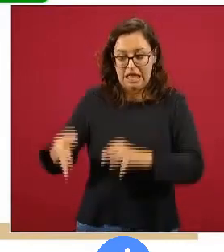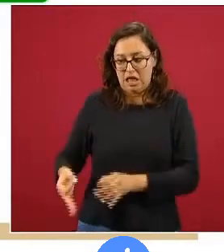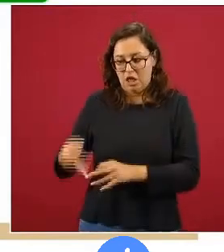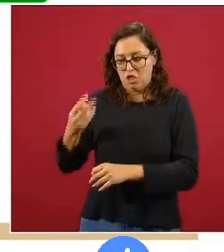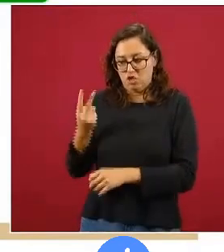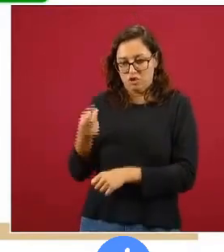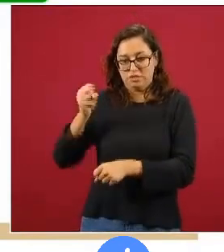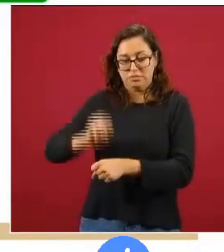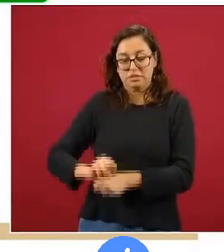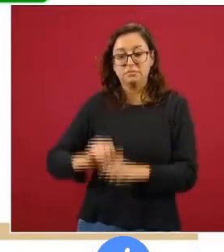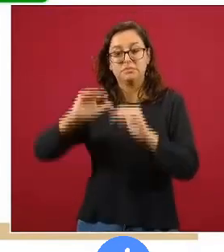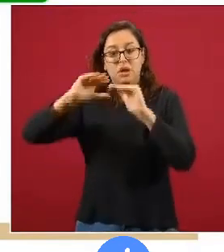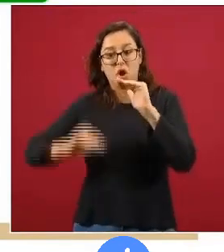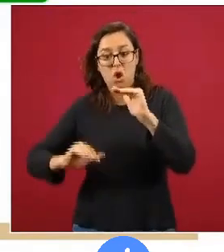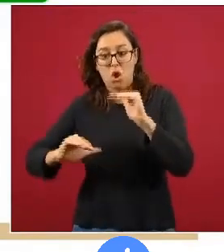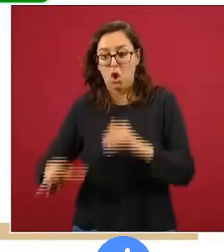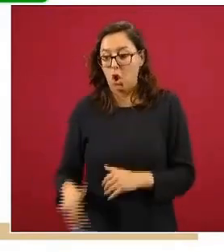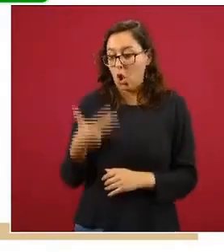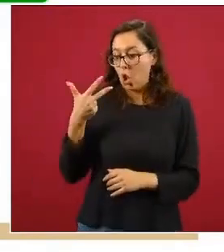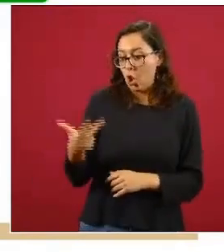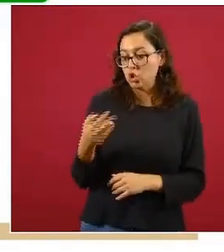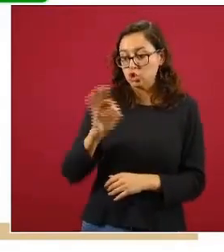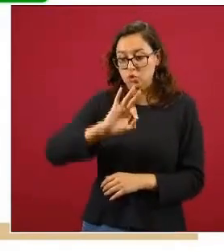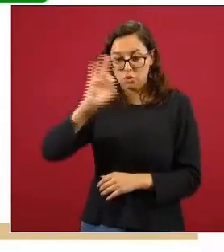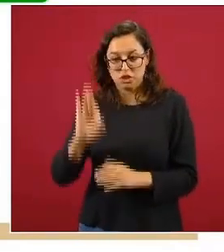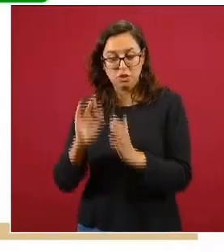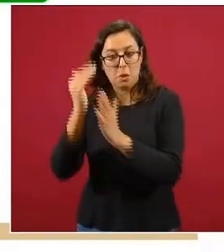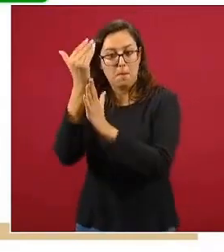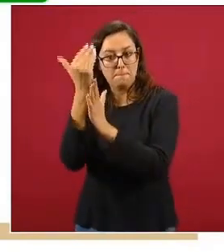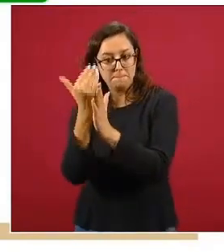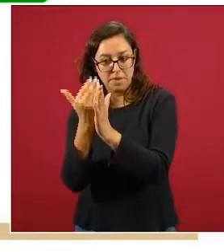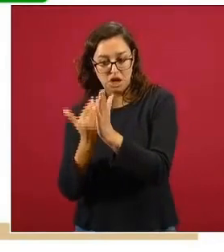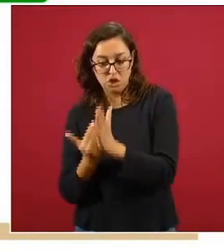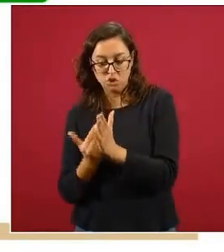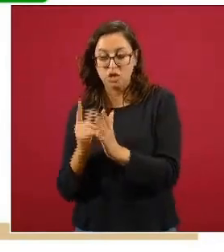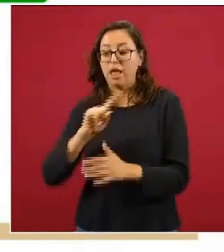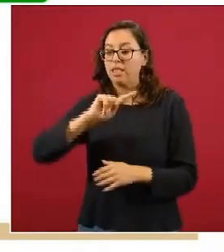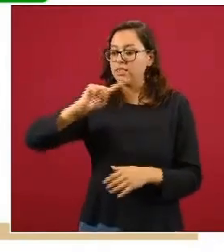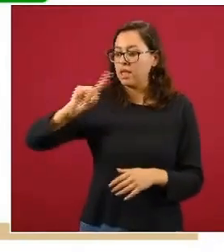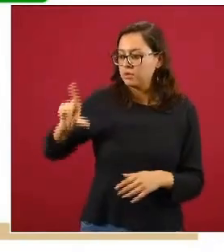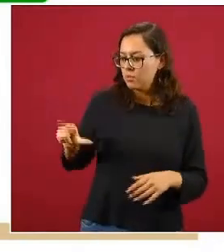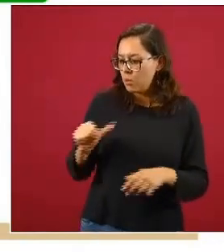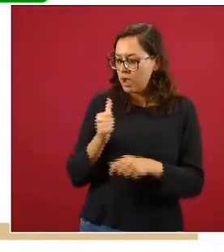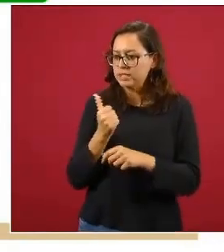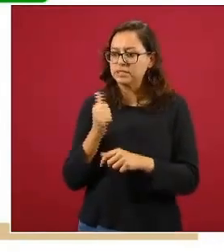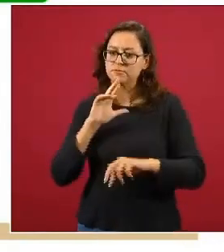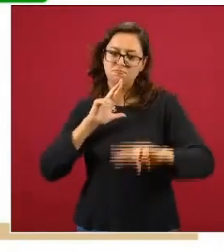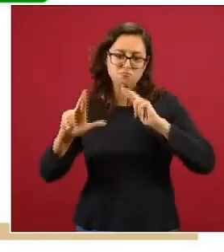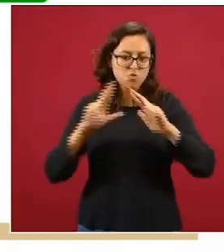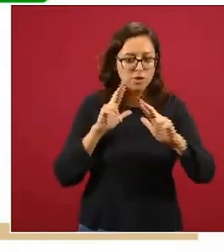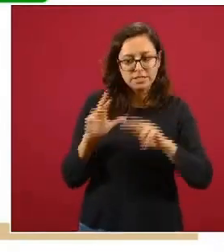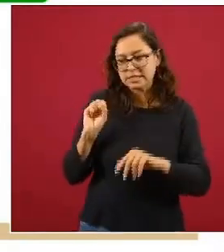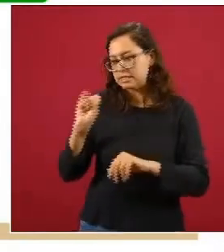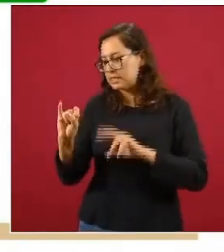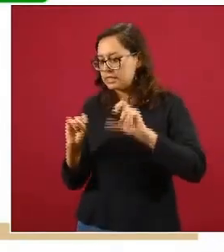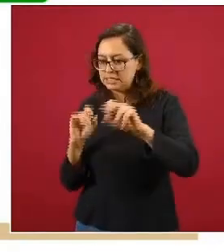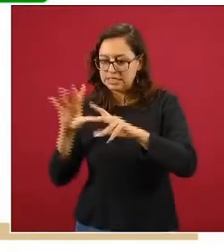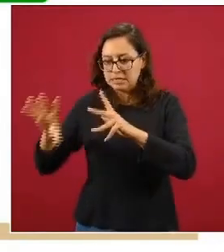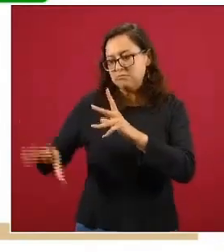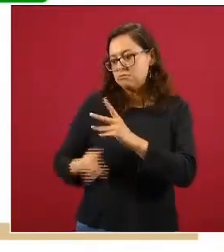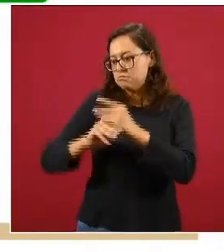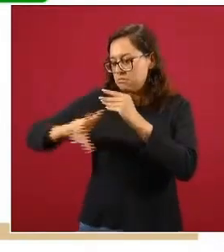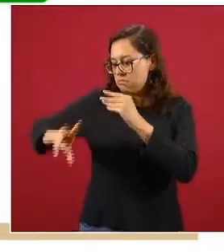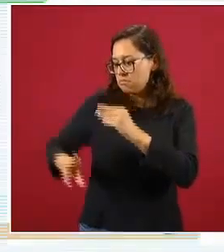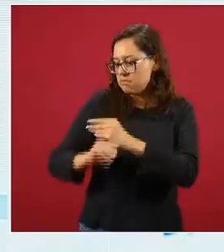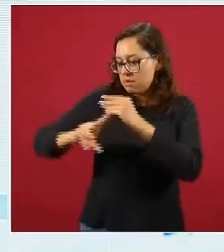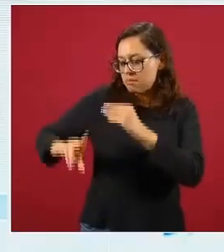reducción de 8%, y en la medida en que fuimos incorporando datos, conforme se van haciendo las confirmaciones por laboratorio, que tienen